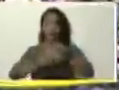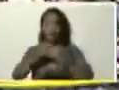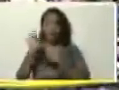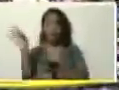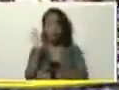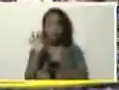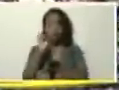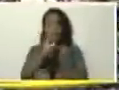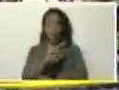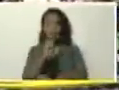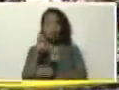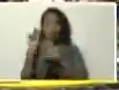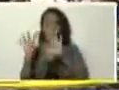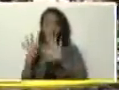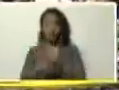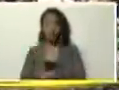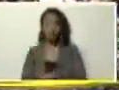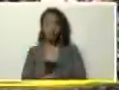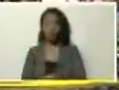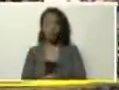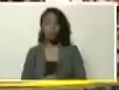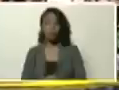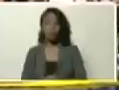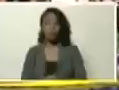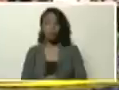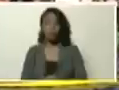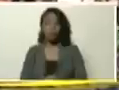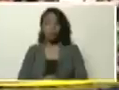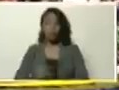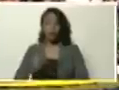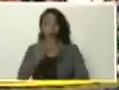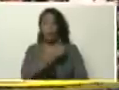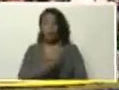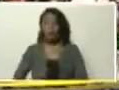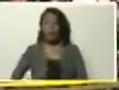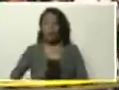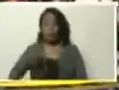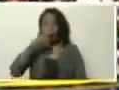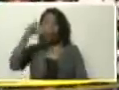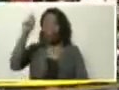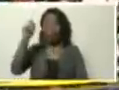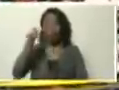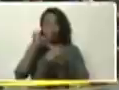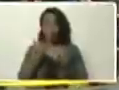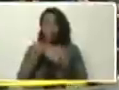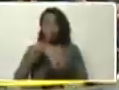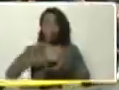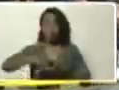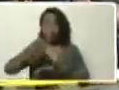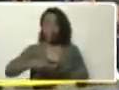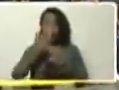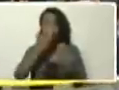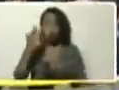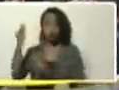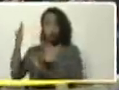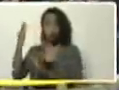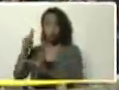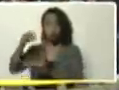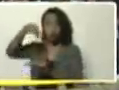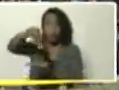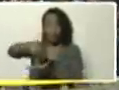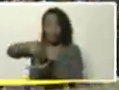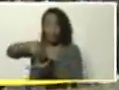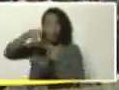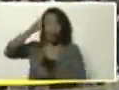número 29. Nacional, el ciudadano Nicolás Maduro Moros. Se pone de pie